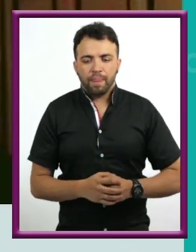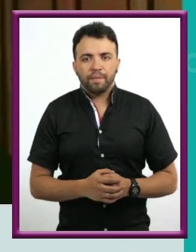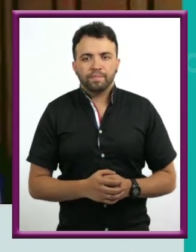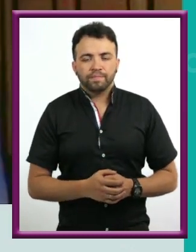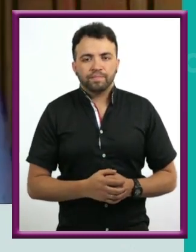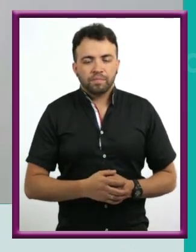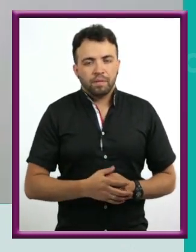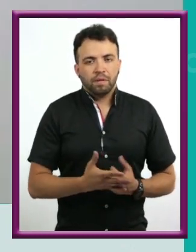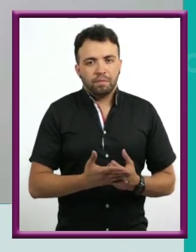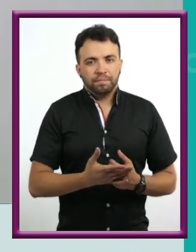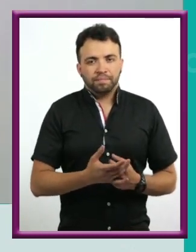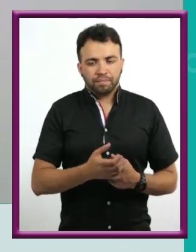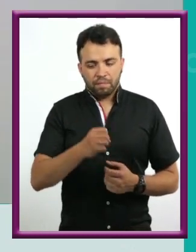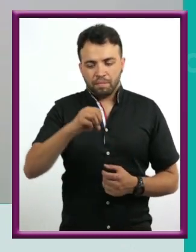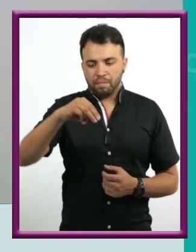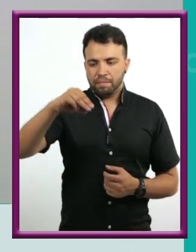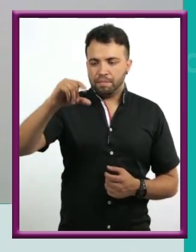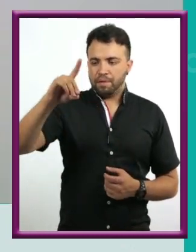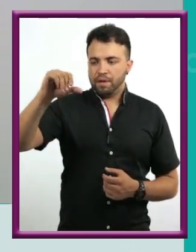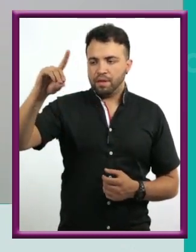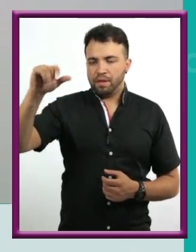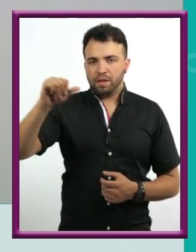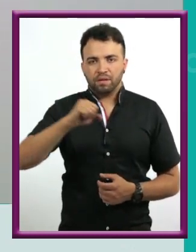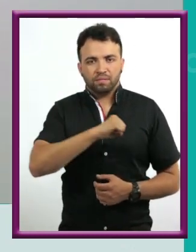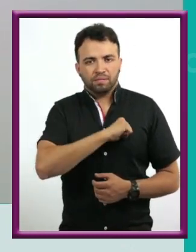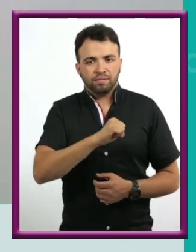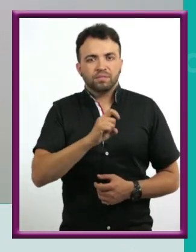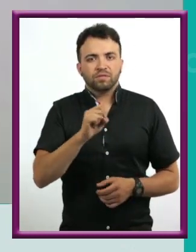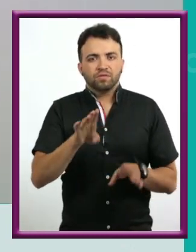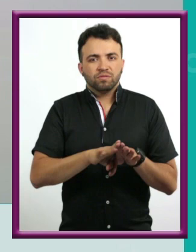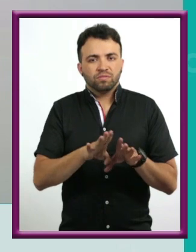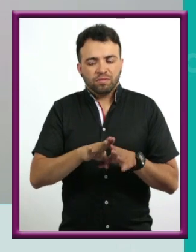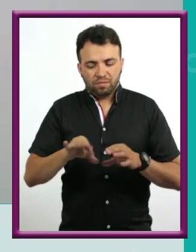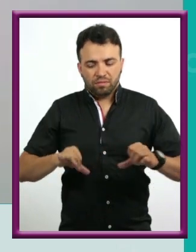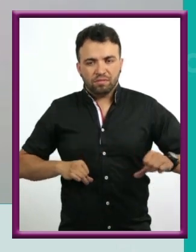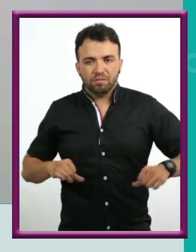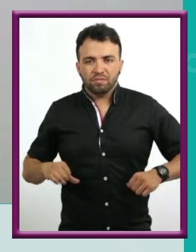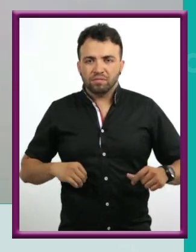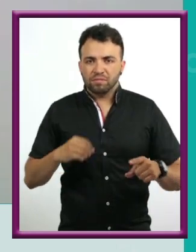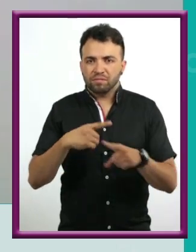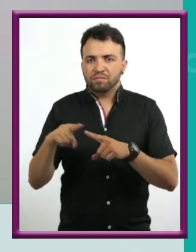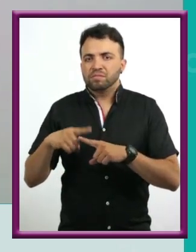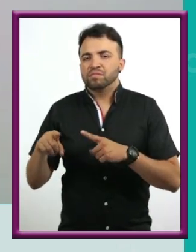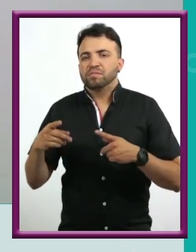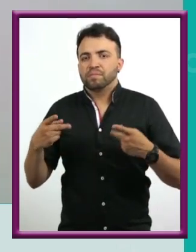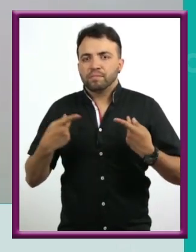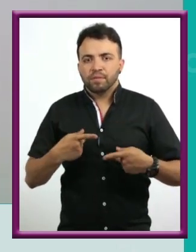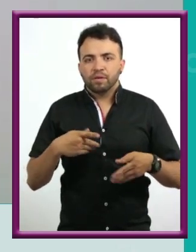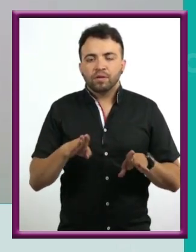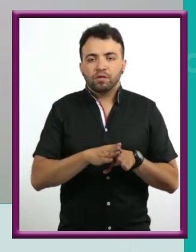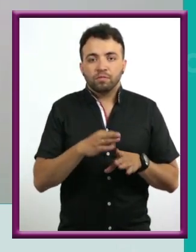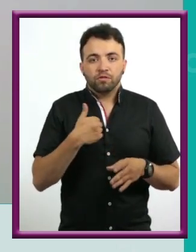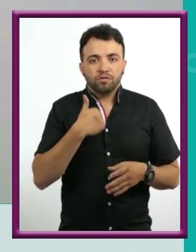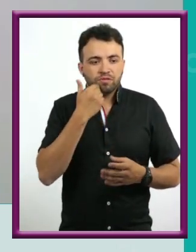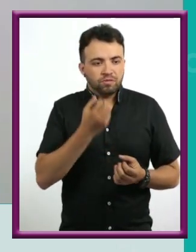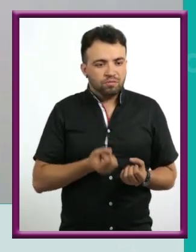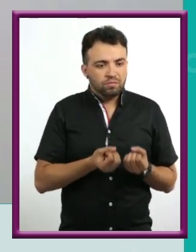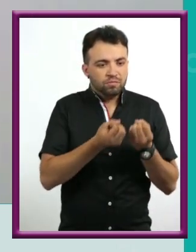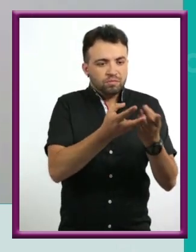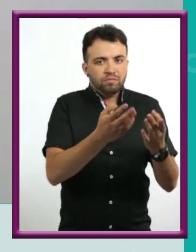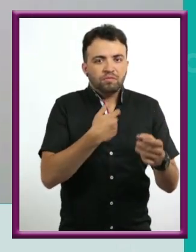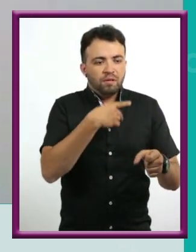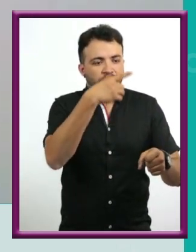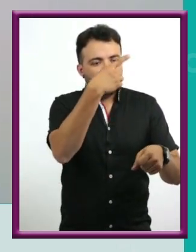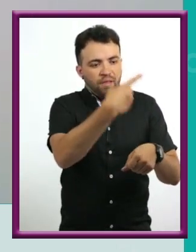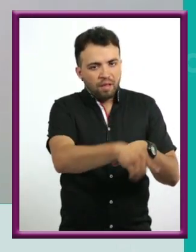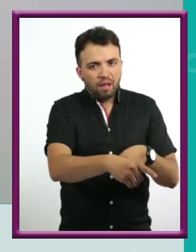esta persona. Son acciones del ser humano para perjudicar, dañar,